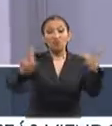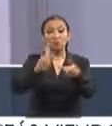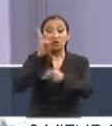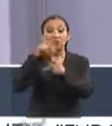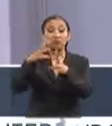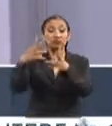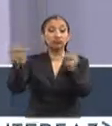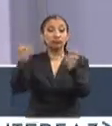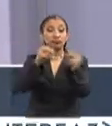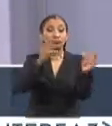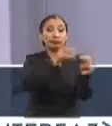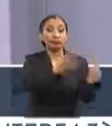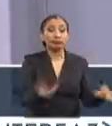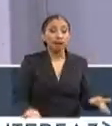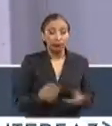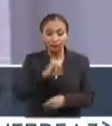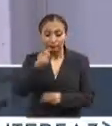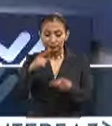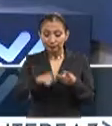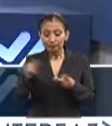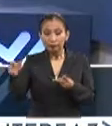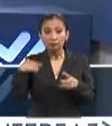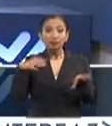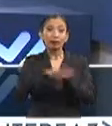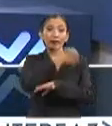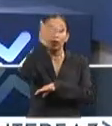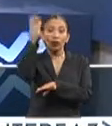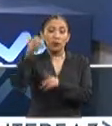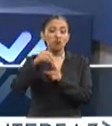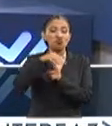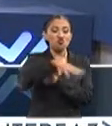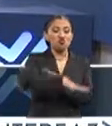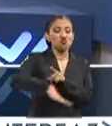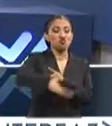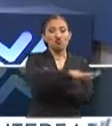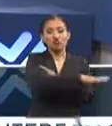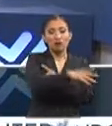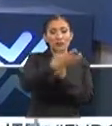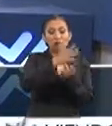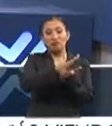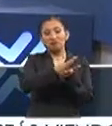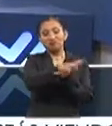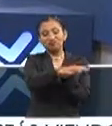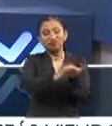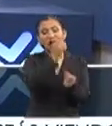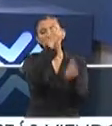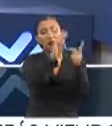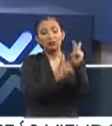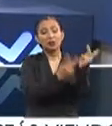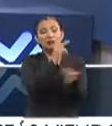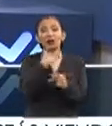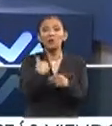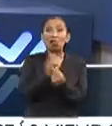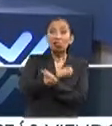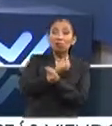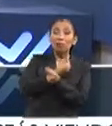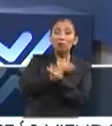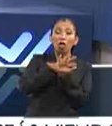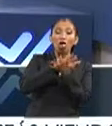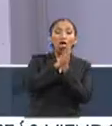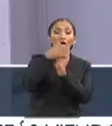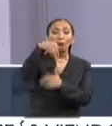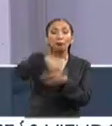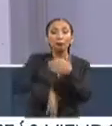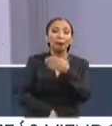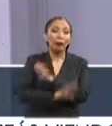el campo mexicano. Otro de los factores es el cambio climático, que de repente empieza a arrasar con algunas especies que no logran adaptarse a estos